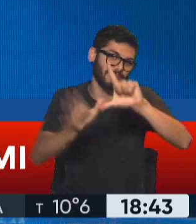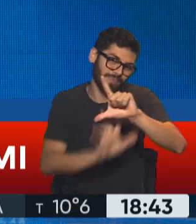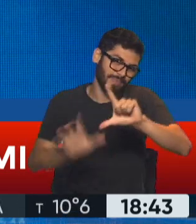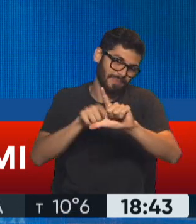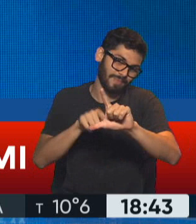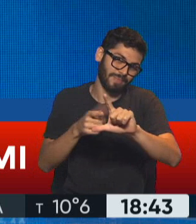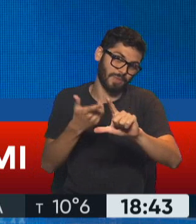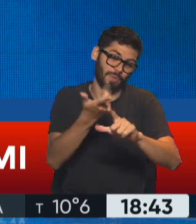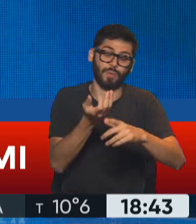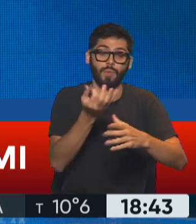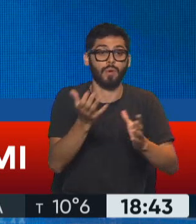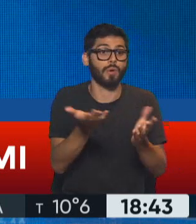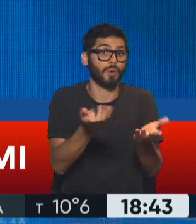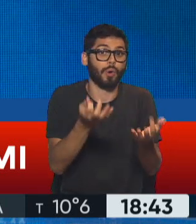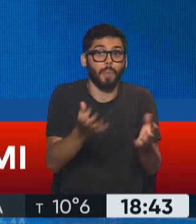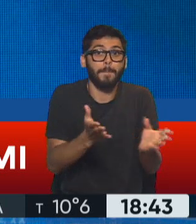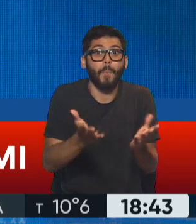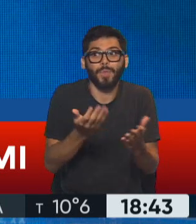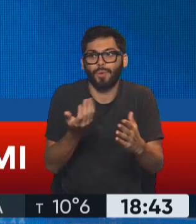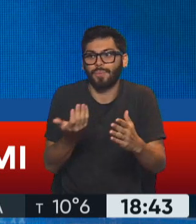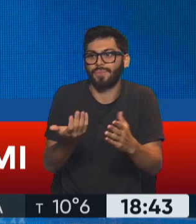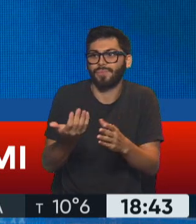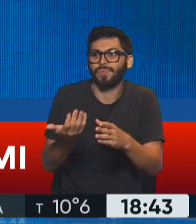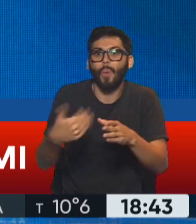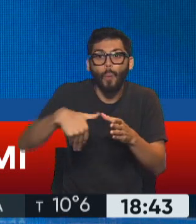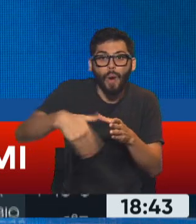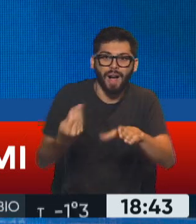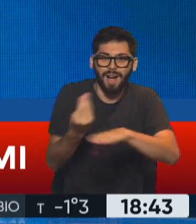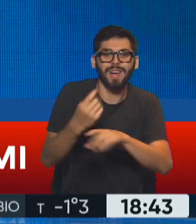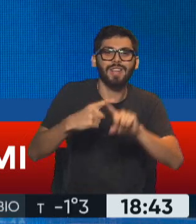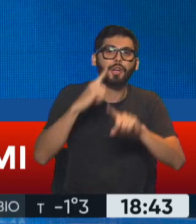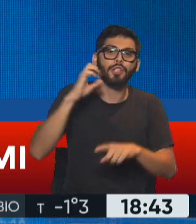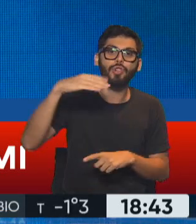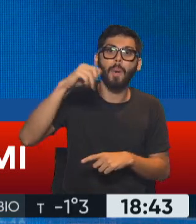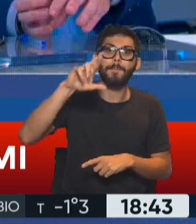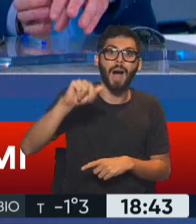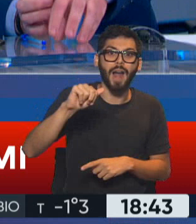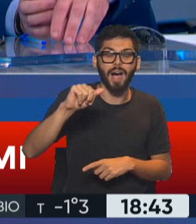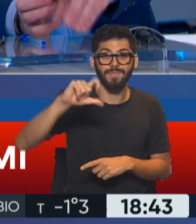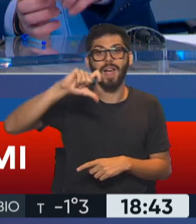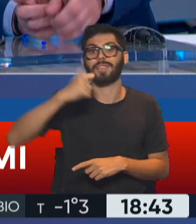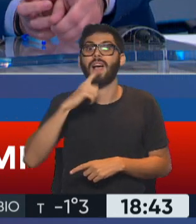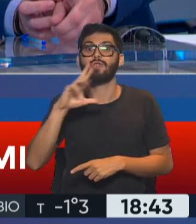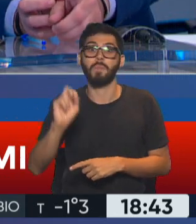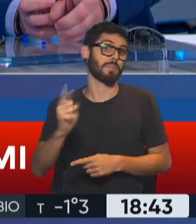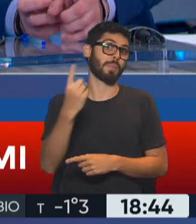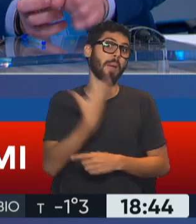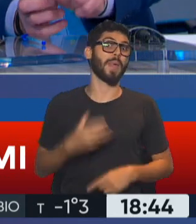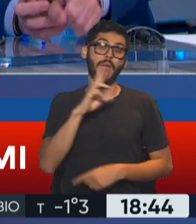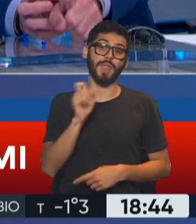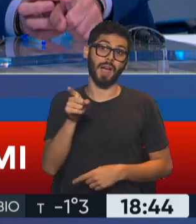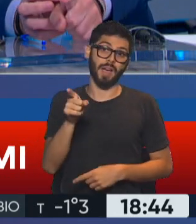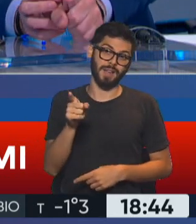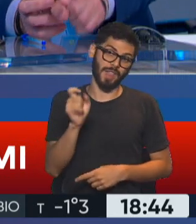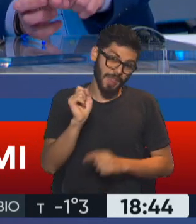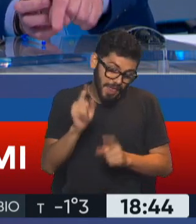contexto en el que estaba ahí previo a la asunción de Xiomara Castro como la primera presidenta mujer en la historia de Honduras. Y ahí escuchemos lo que dijo, porque